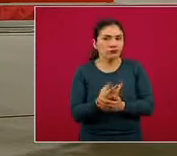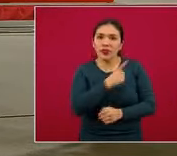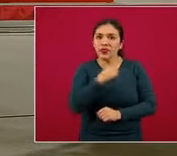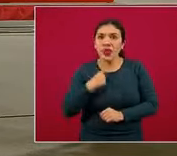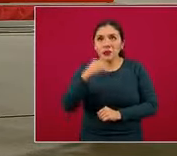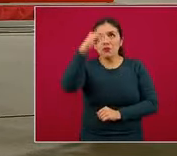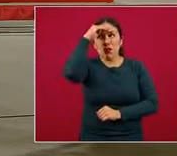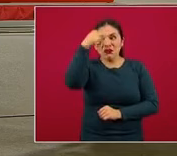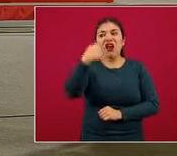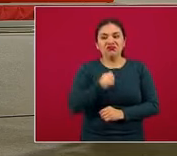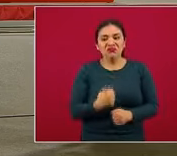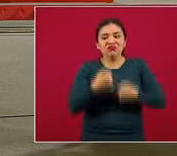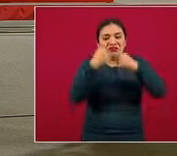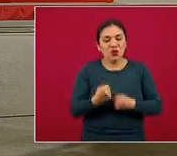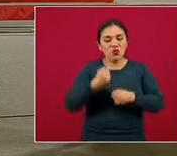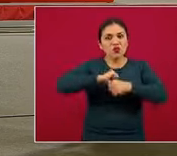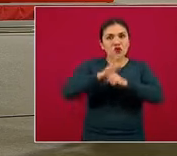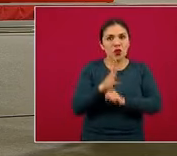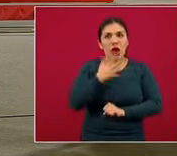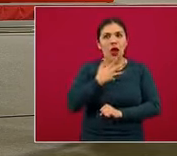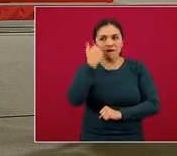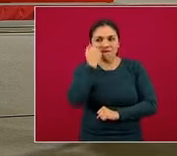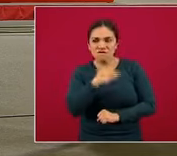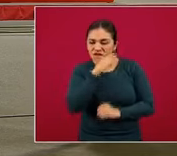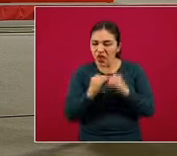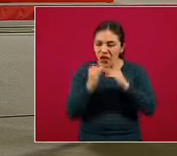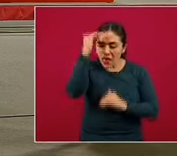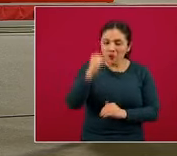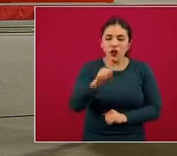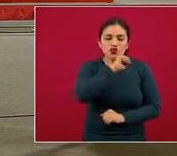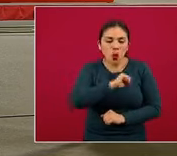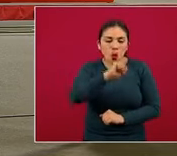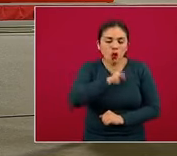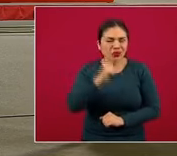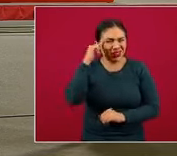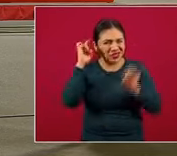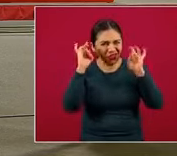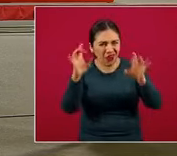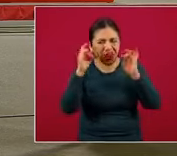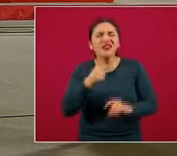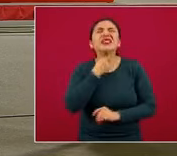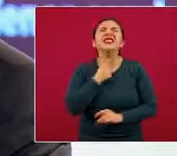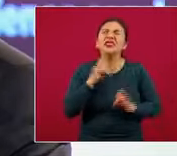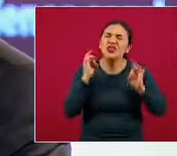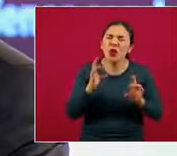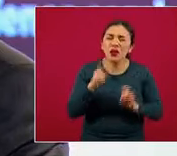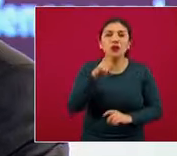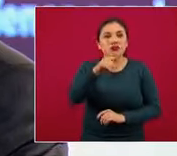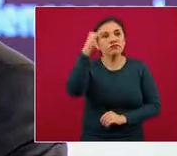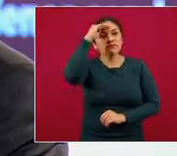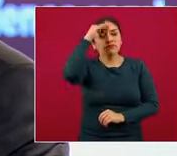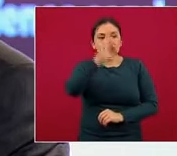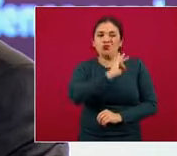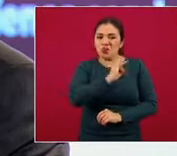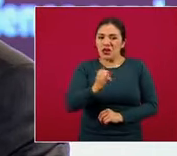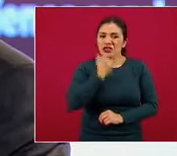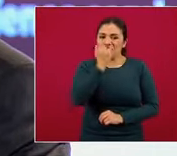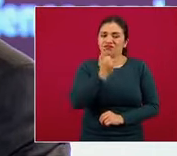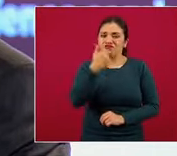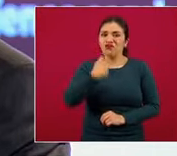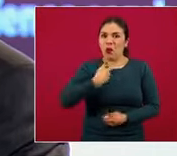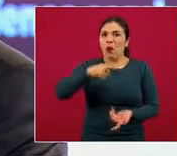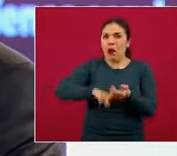pensar que se tiene COVID, si hay fiebre, tos, dolor de cabeza, dolor de garganta, malestar general, pensar que es posible que el diagnóstico